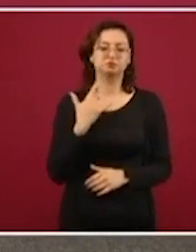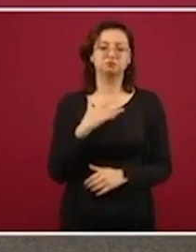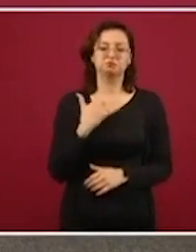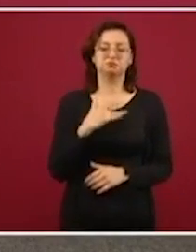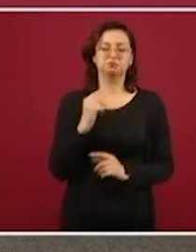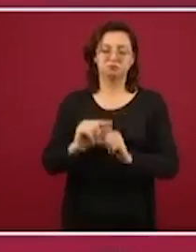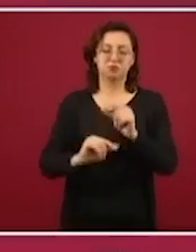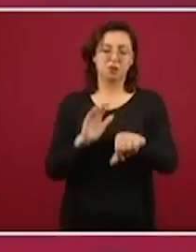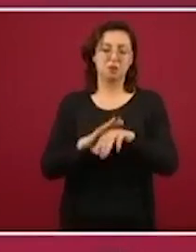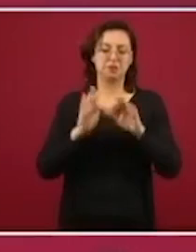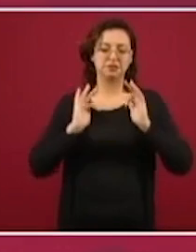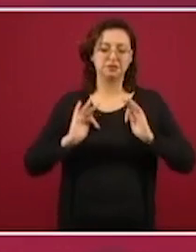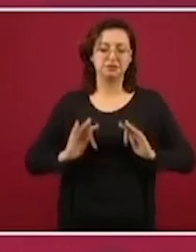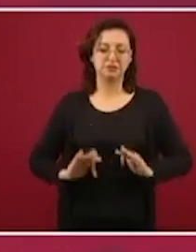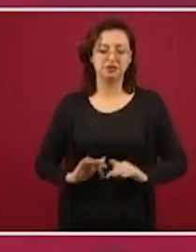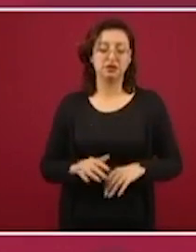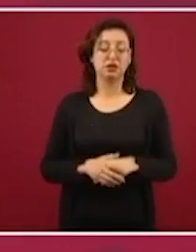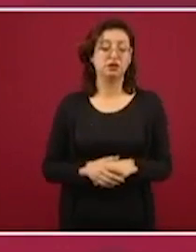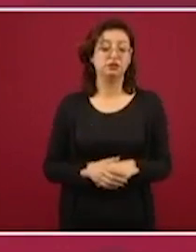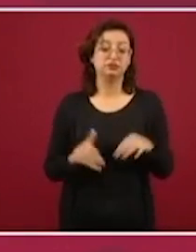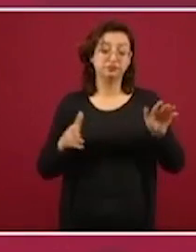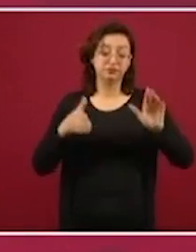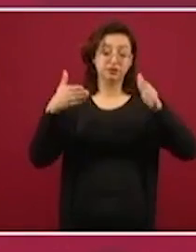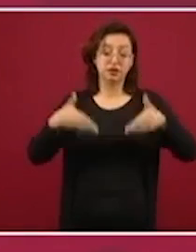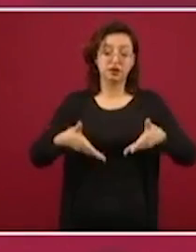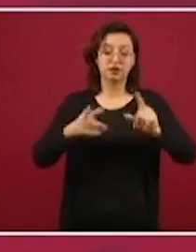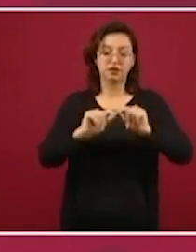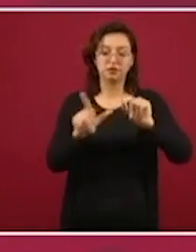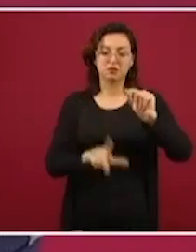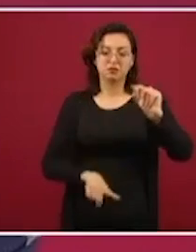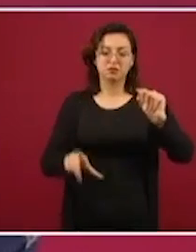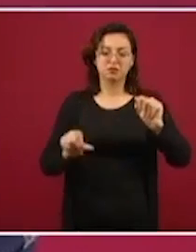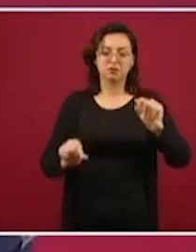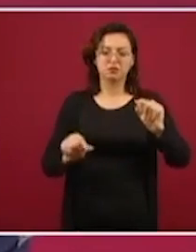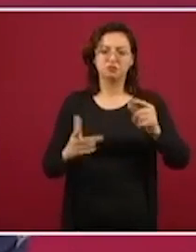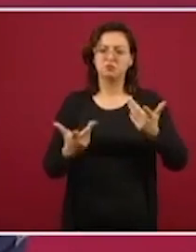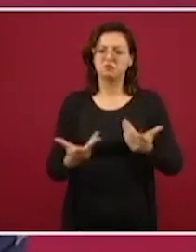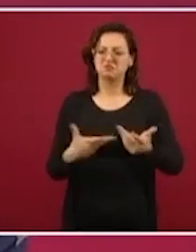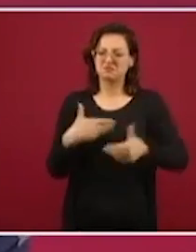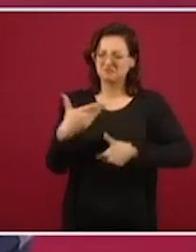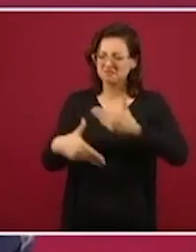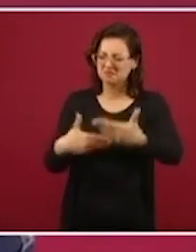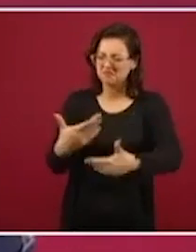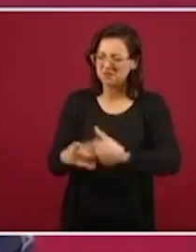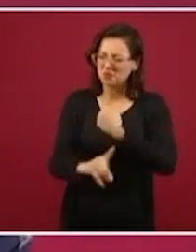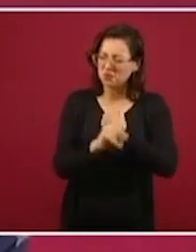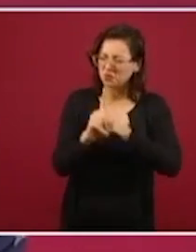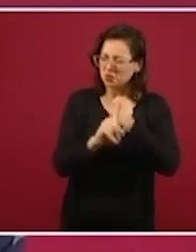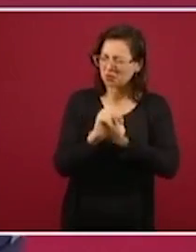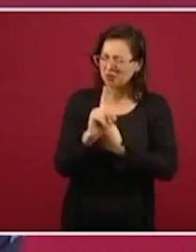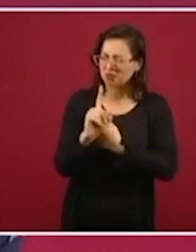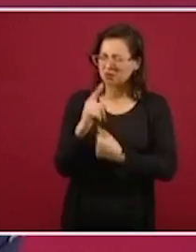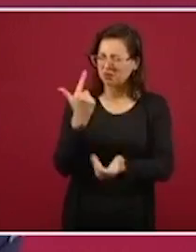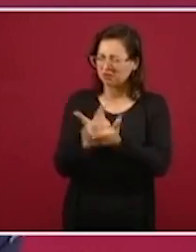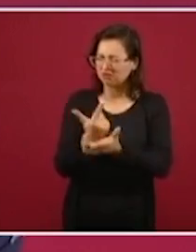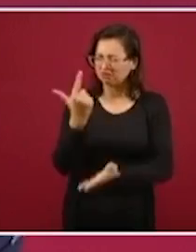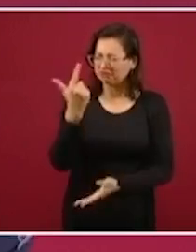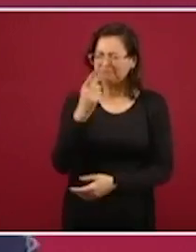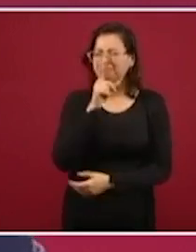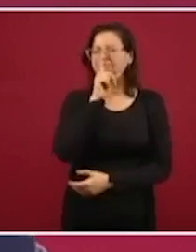en los últimos meses el peso mexicano se ha apreciado 3.55 por ciento con relación al dólar